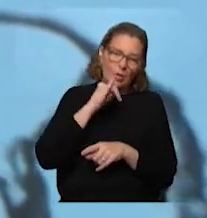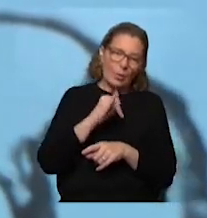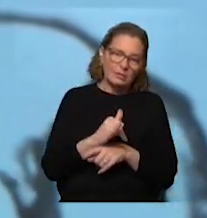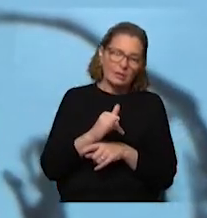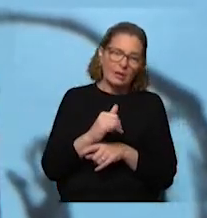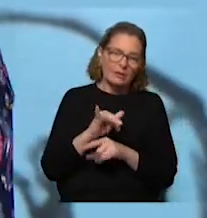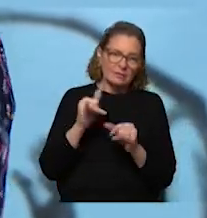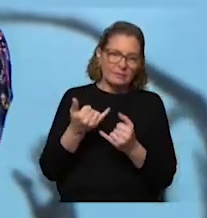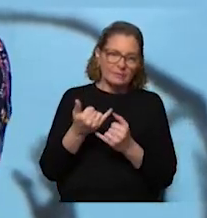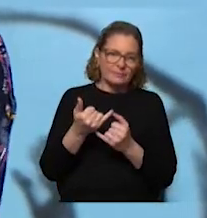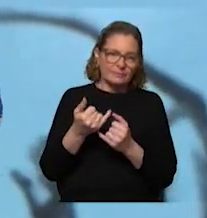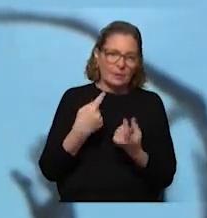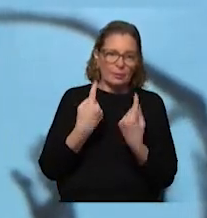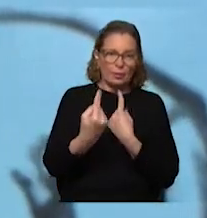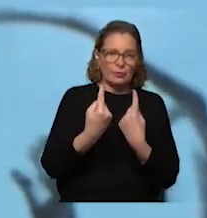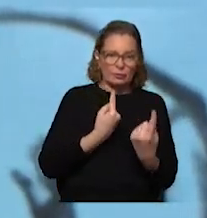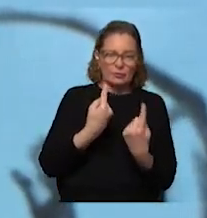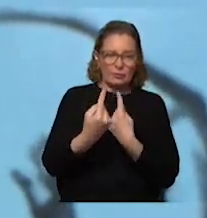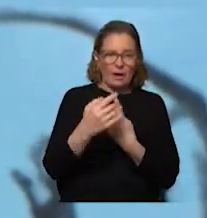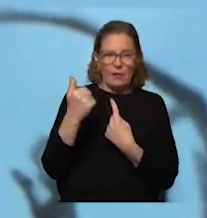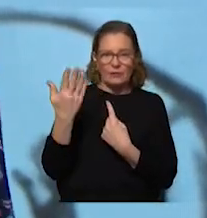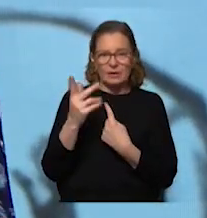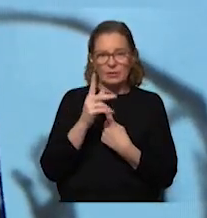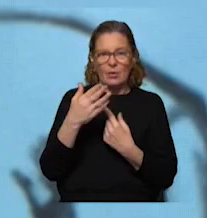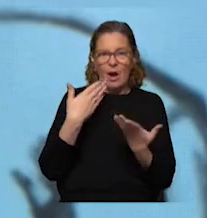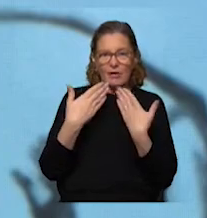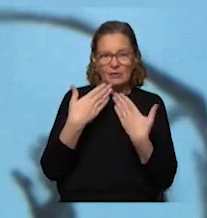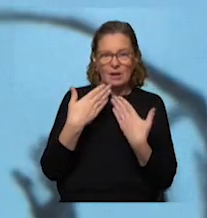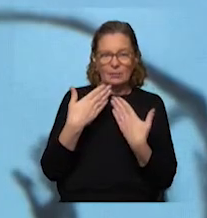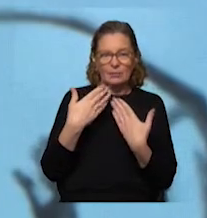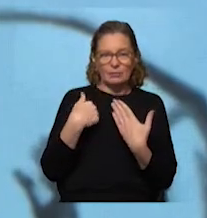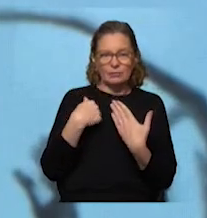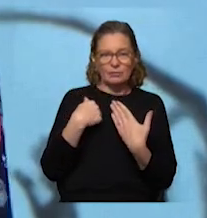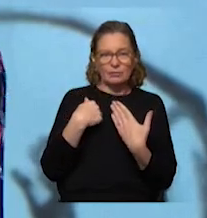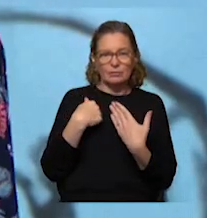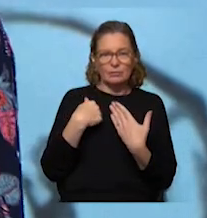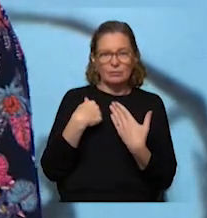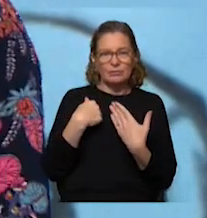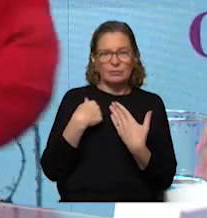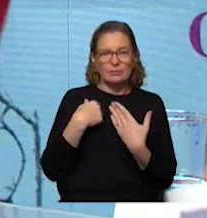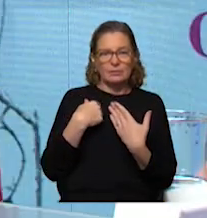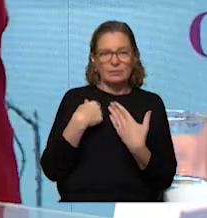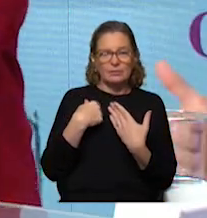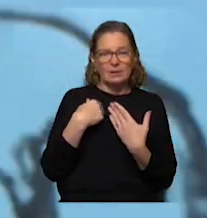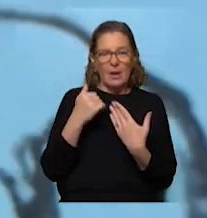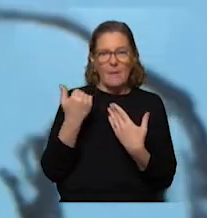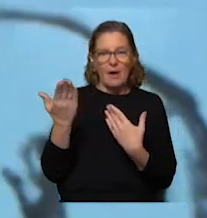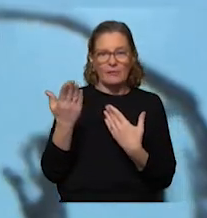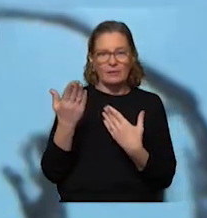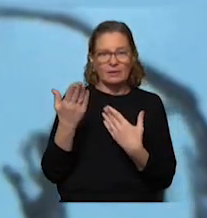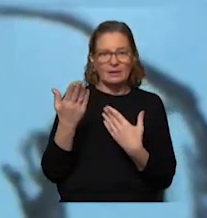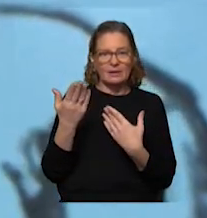artificio una entrevista no cuando estamos así nosotros fuera del aire no hablamos así como tan yo soy bastante desprolija pero bueno más fuera del aire